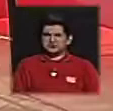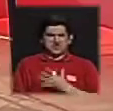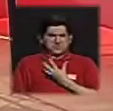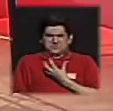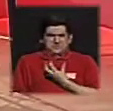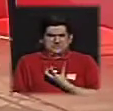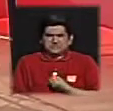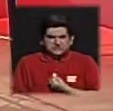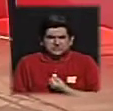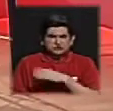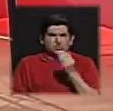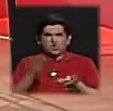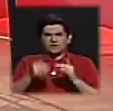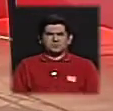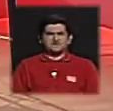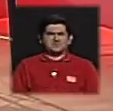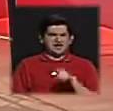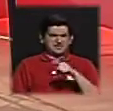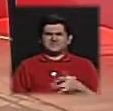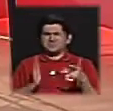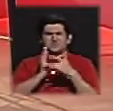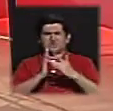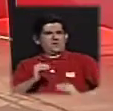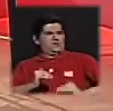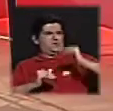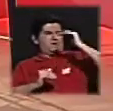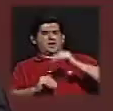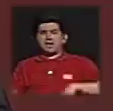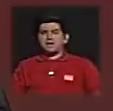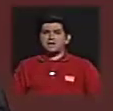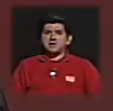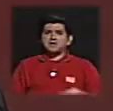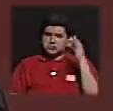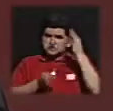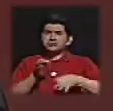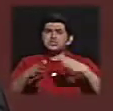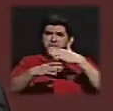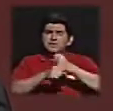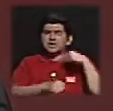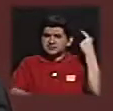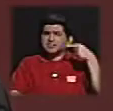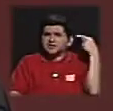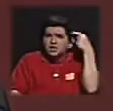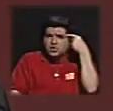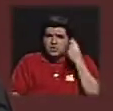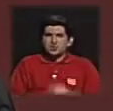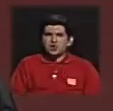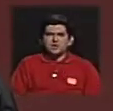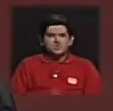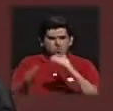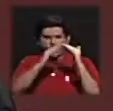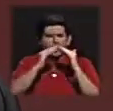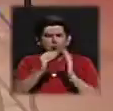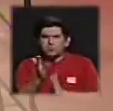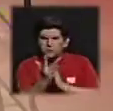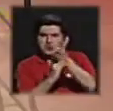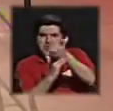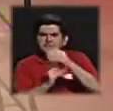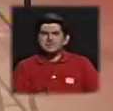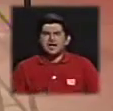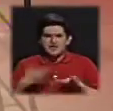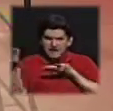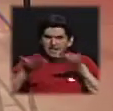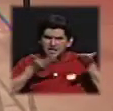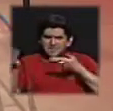ni demasiado sofisticado técnicamente, y que debería ser sencillo que el Estado pueda llegar a una comunidad como esas a darle